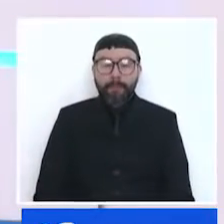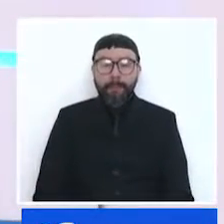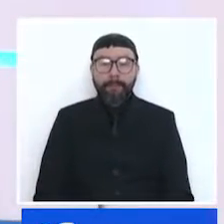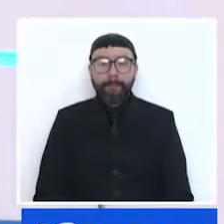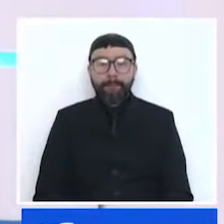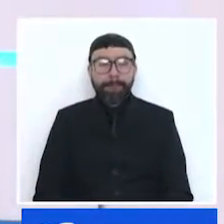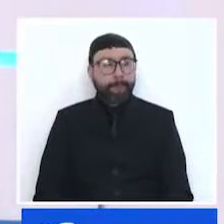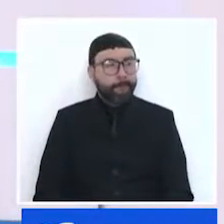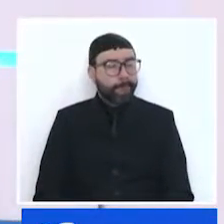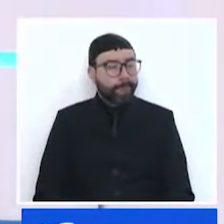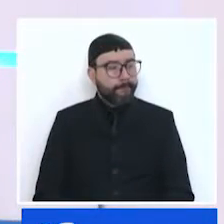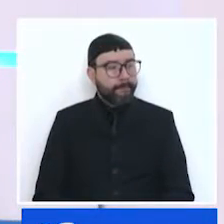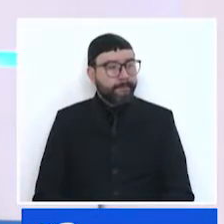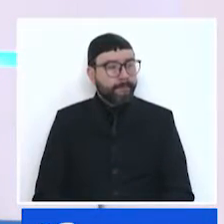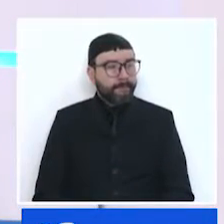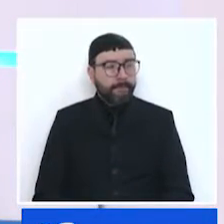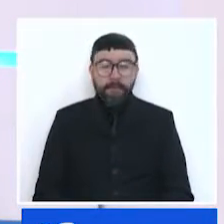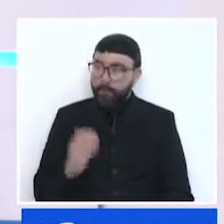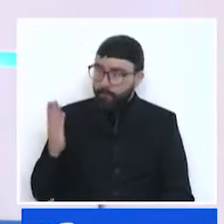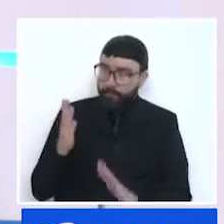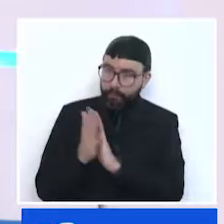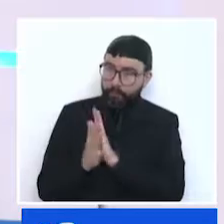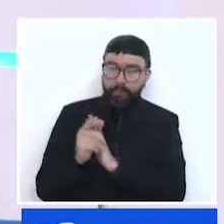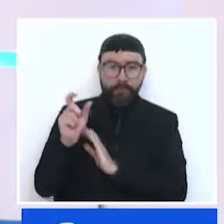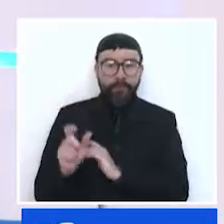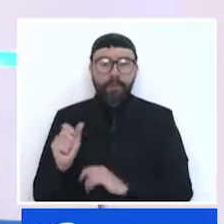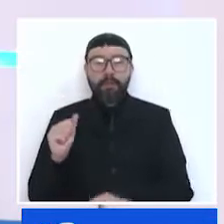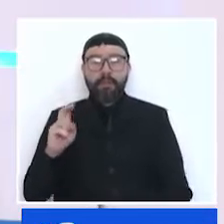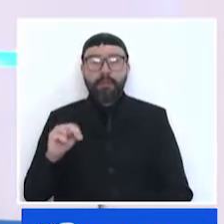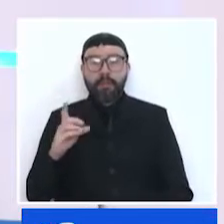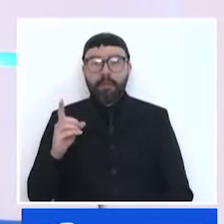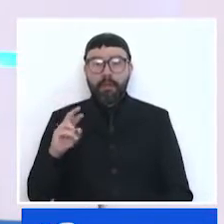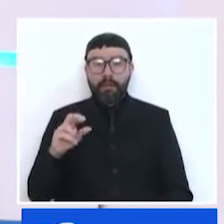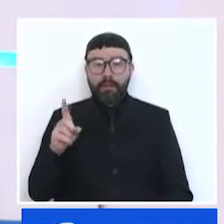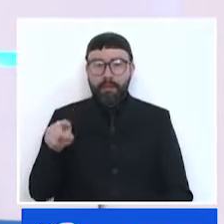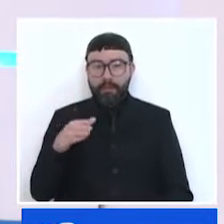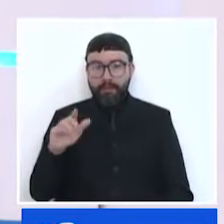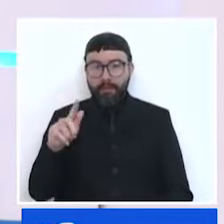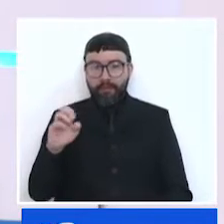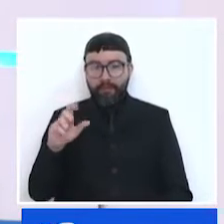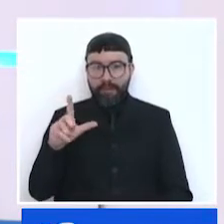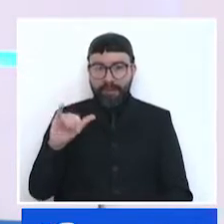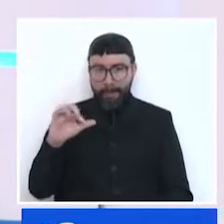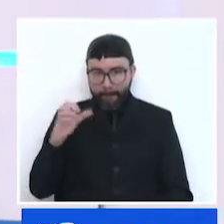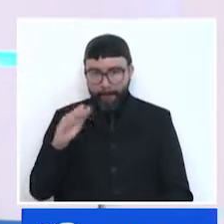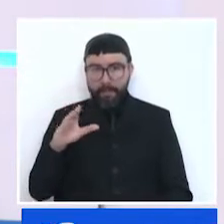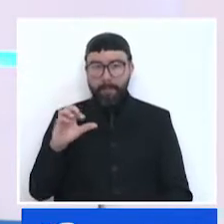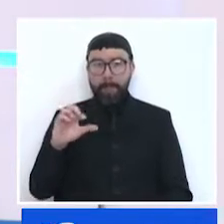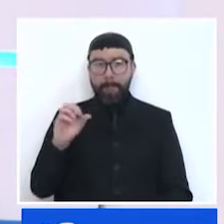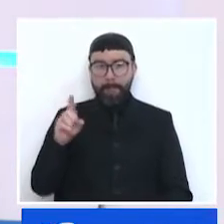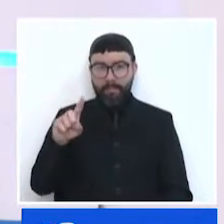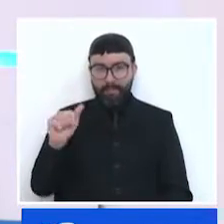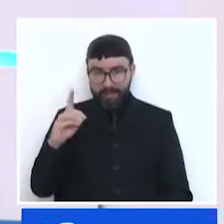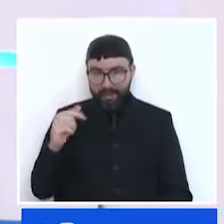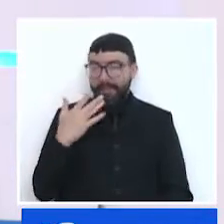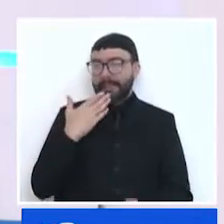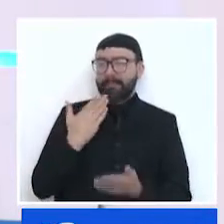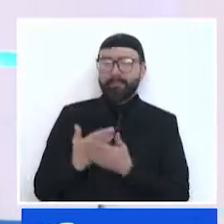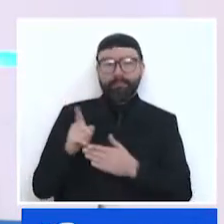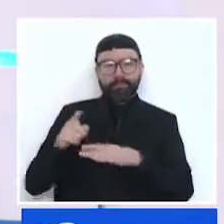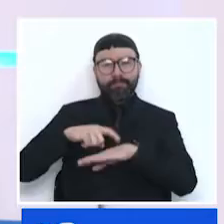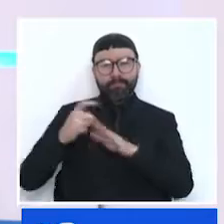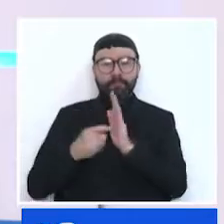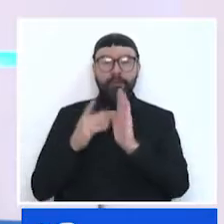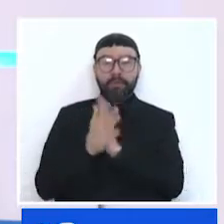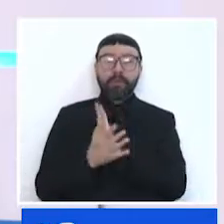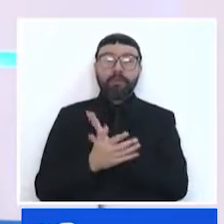Gente de La Dorada. Era el informe de nuestro compañero Andrés Felipe Posada, muy amable por todos esos detalles de la difícil situación que se está viviendo en el puerto